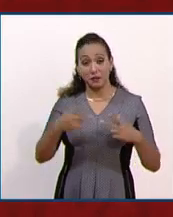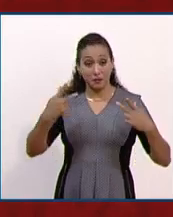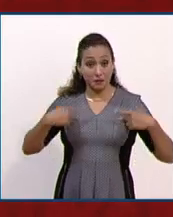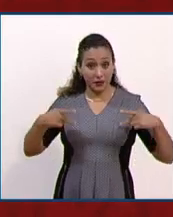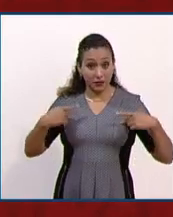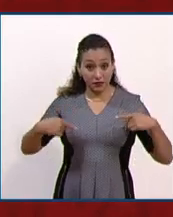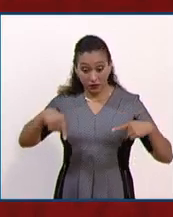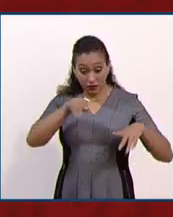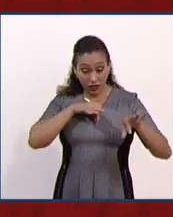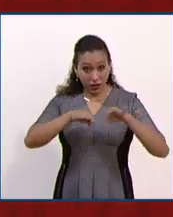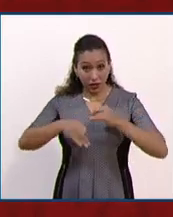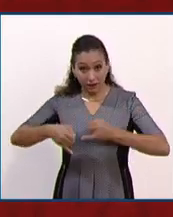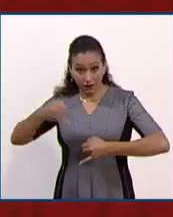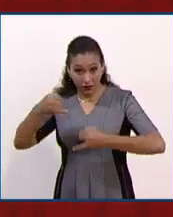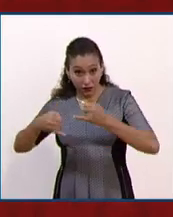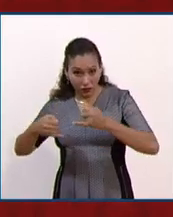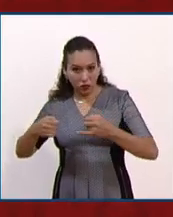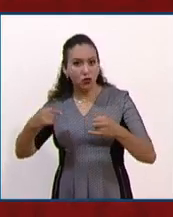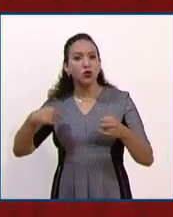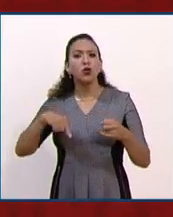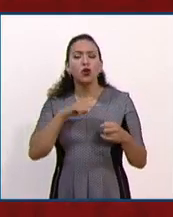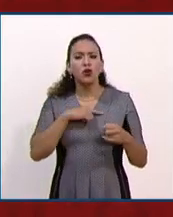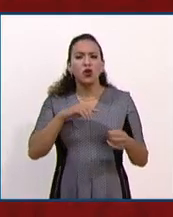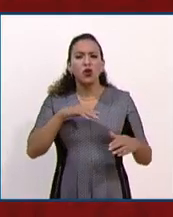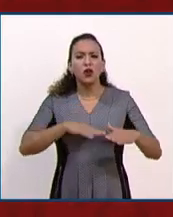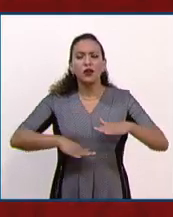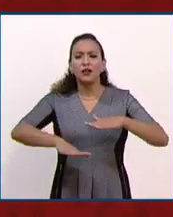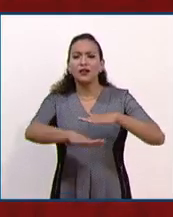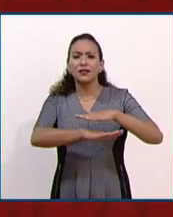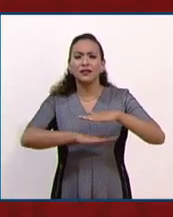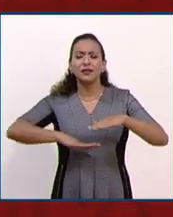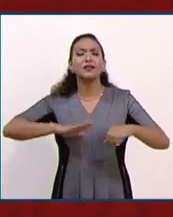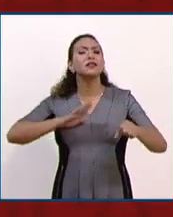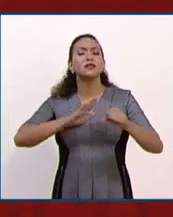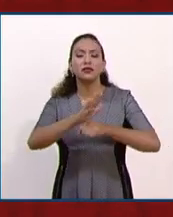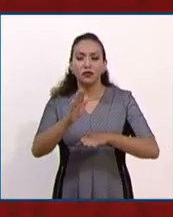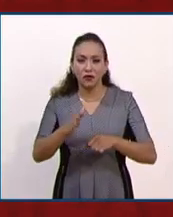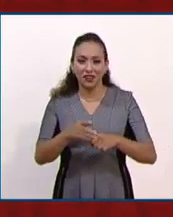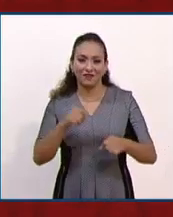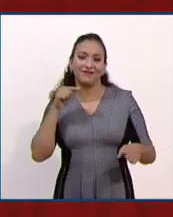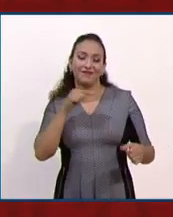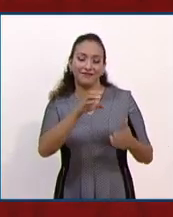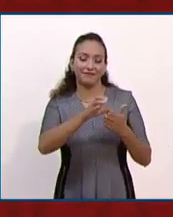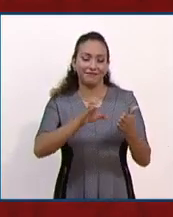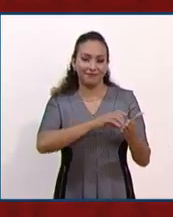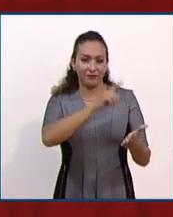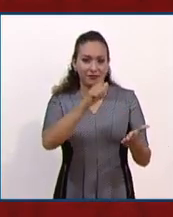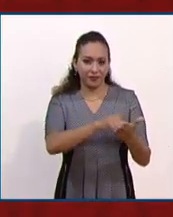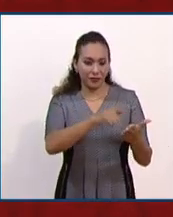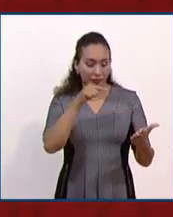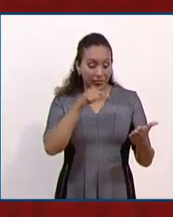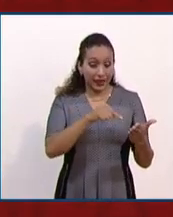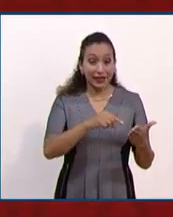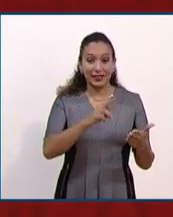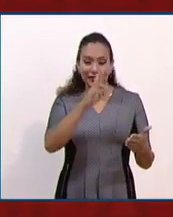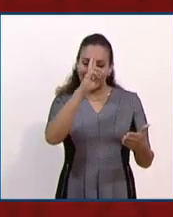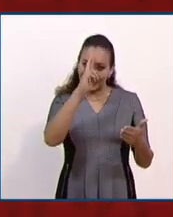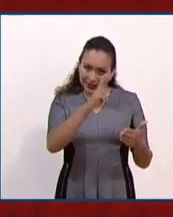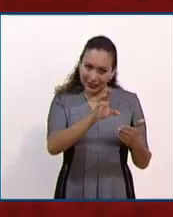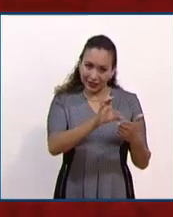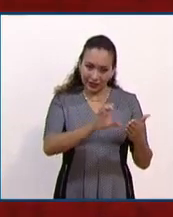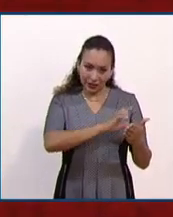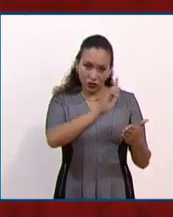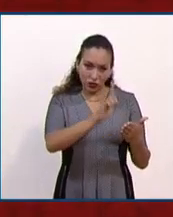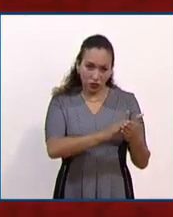que juzgamos tenemos un punto de partida, y este punto de partida es la Constitución, el respeto irrestricto a